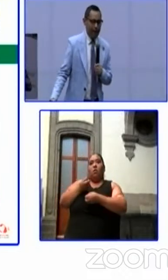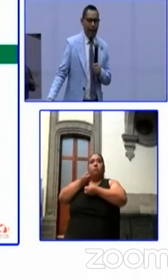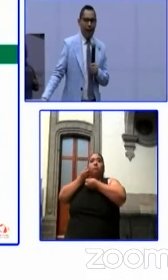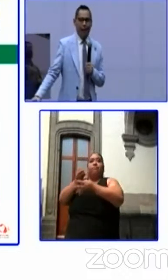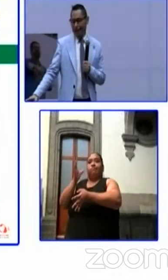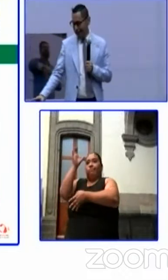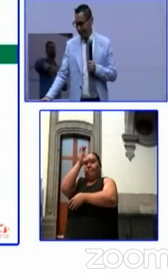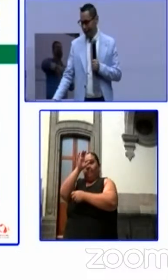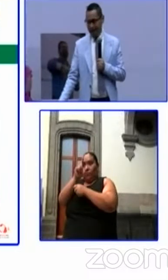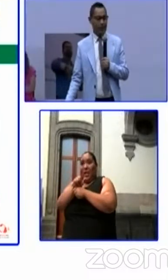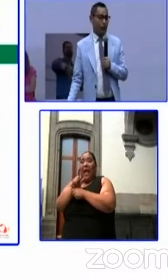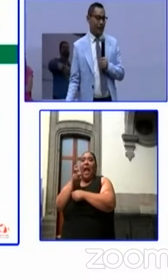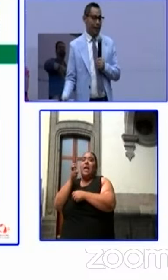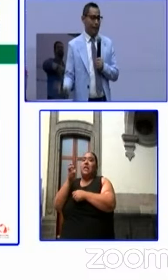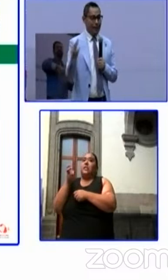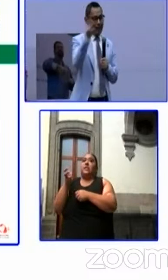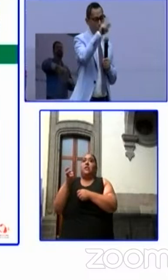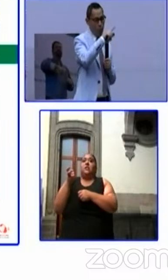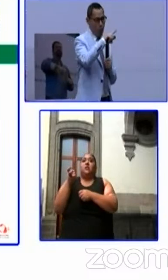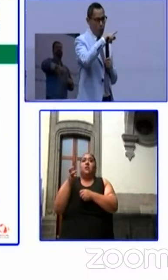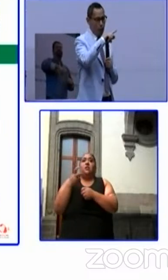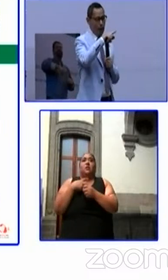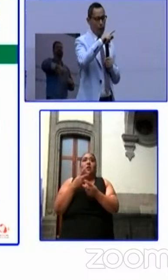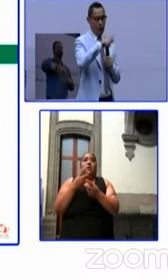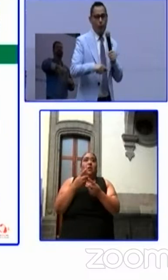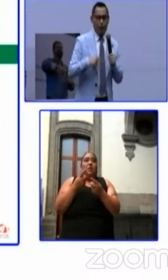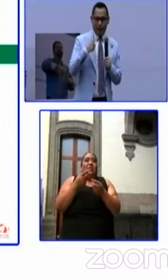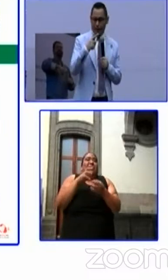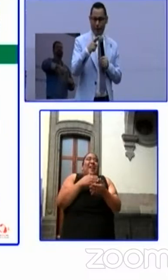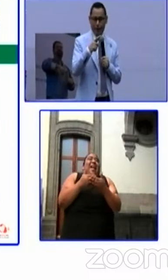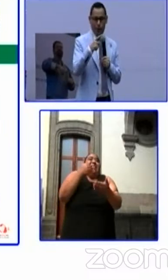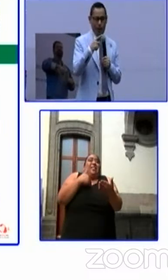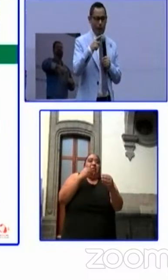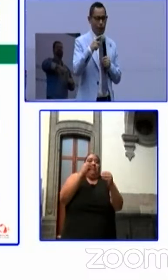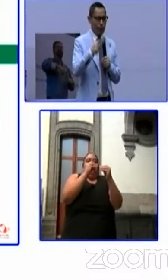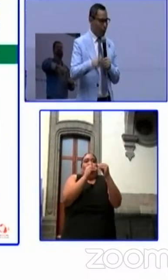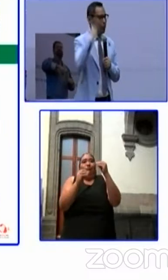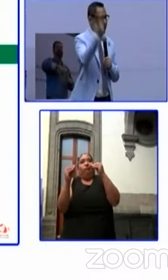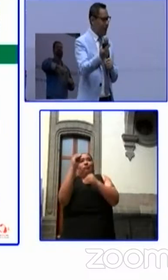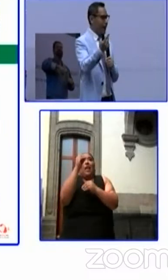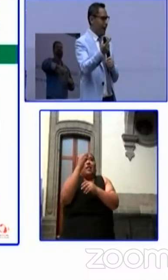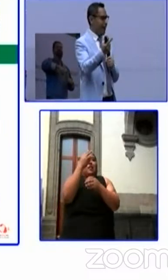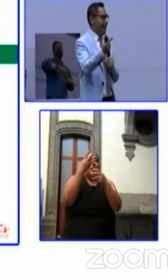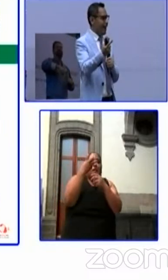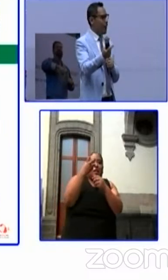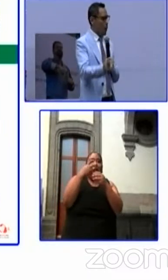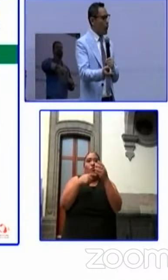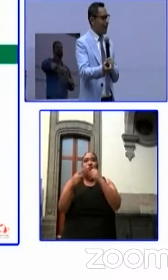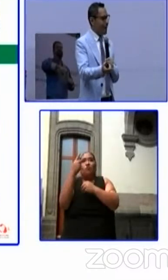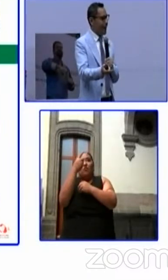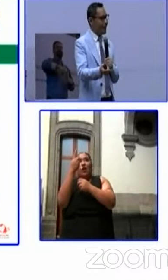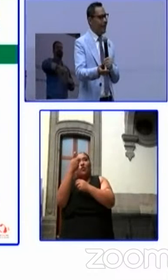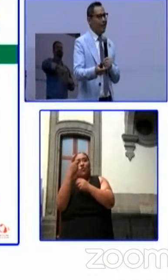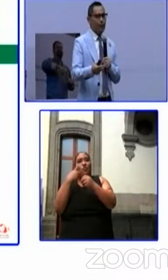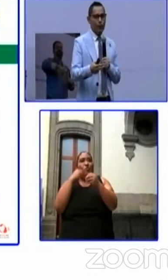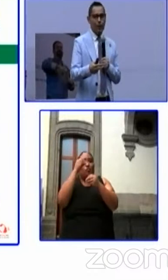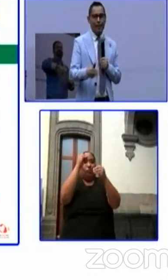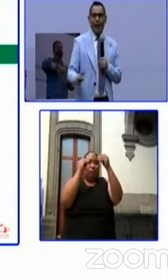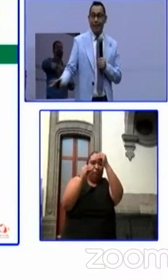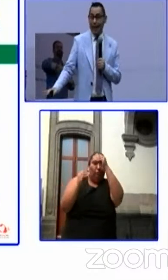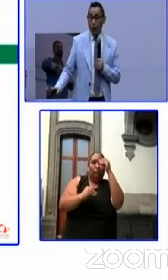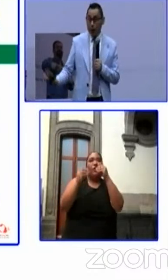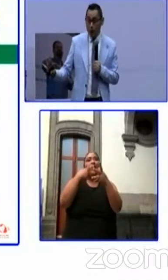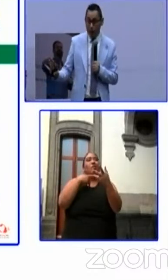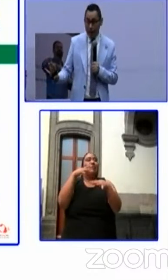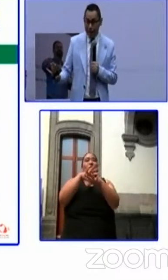tema. El 3 originalmente era el 1, pero en la última revisión dijimos no, sí se va a quedar como el 3. Entonces